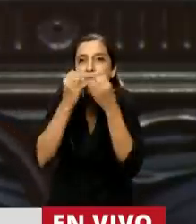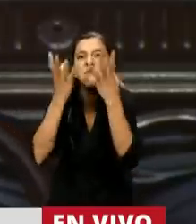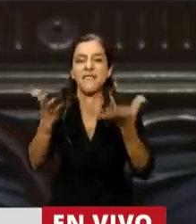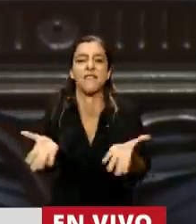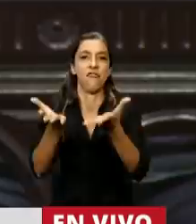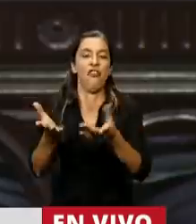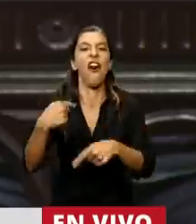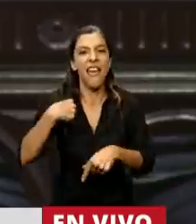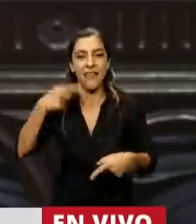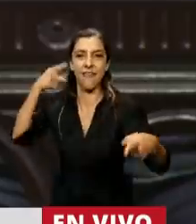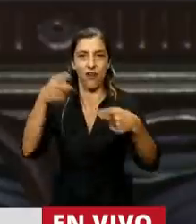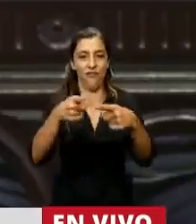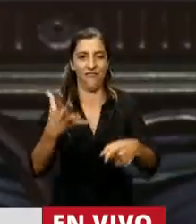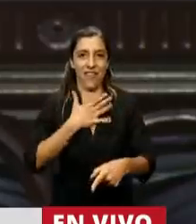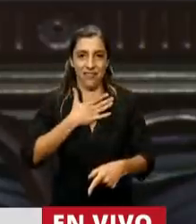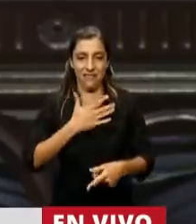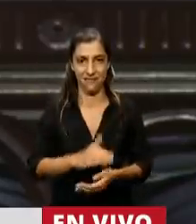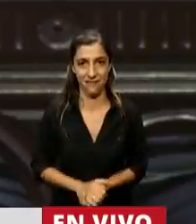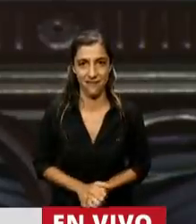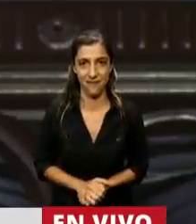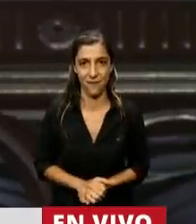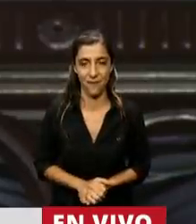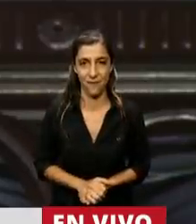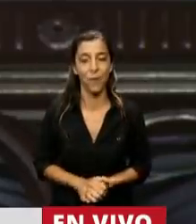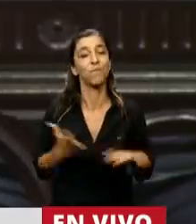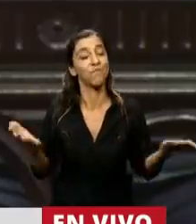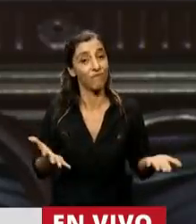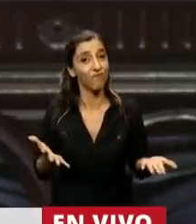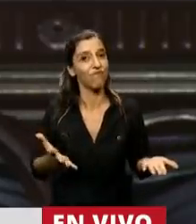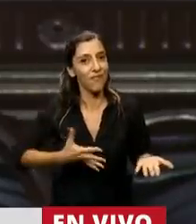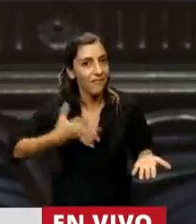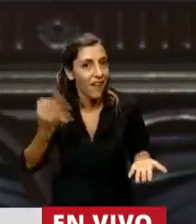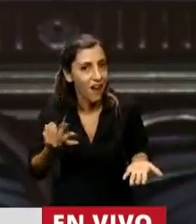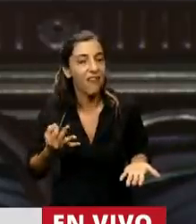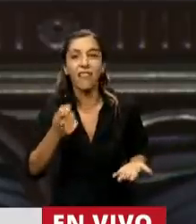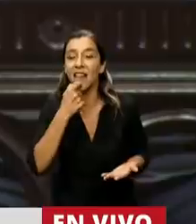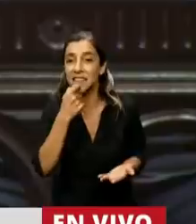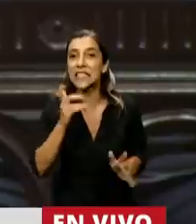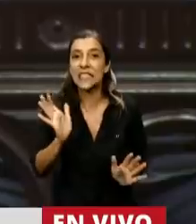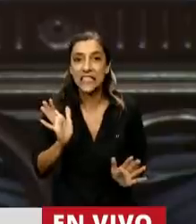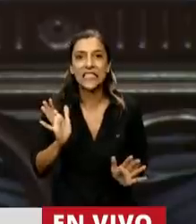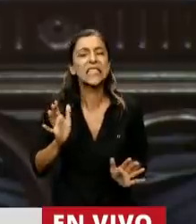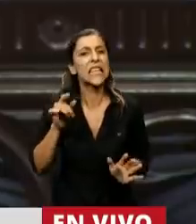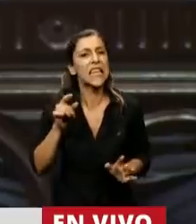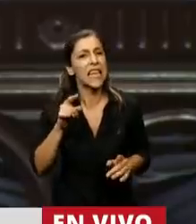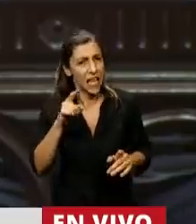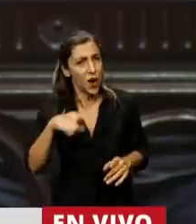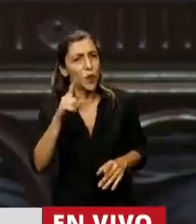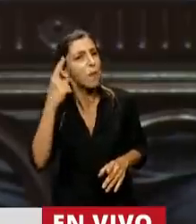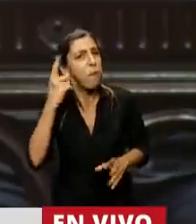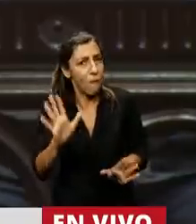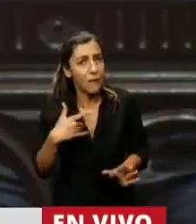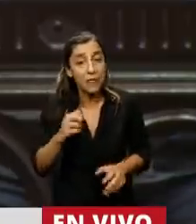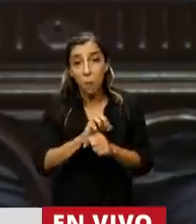y si realmente y si realmente se dificulta más la salida de la pandemia porque hay algo muy